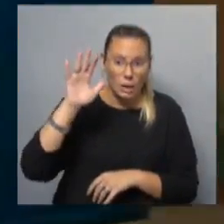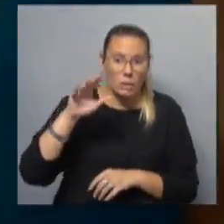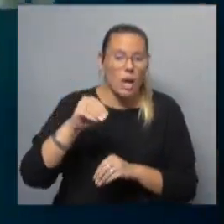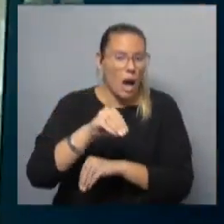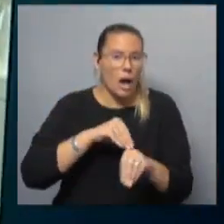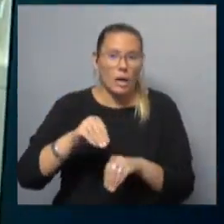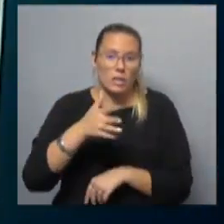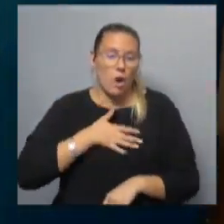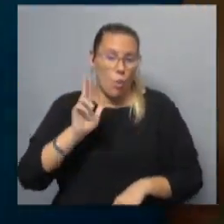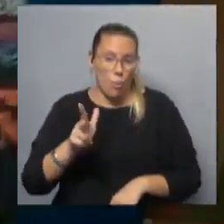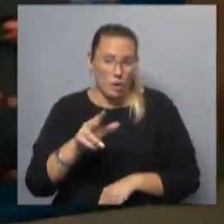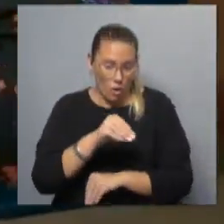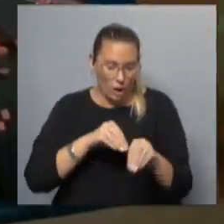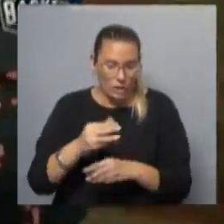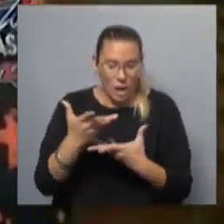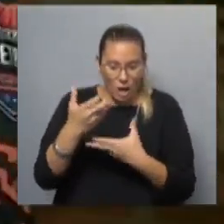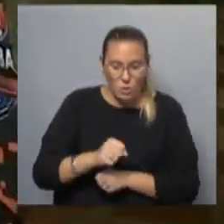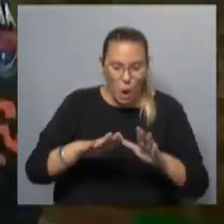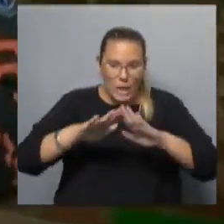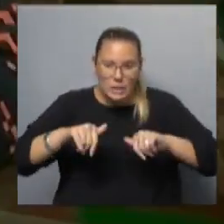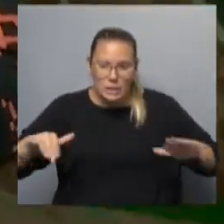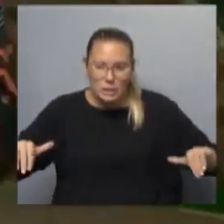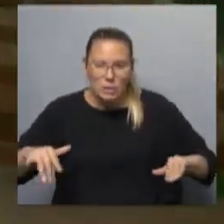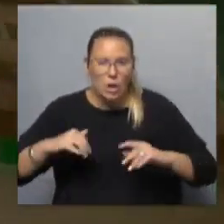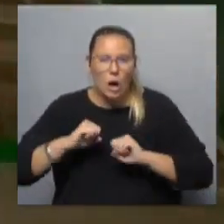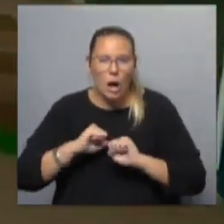humano y el ajedrez lo que ayuda a los niños particularmente.